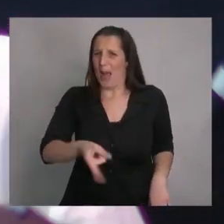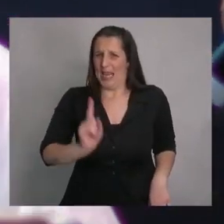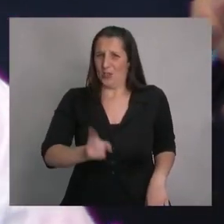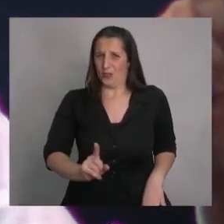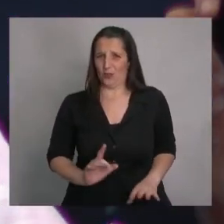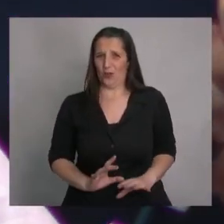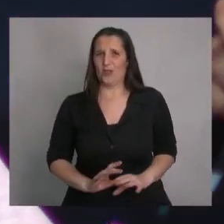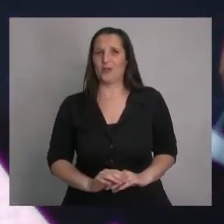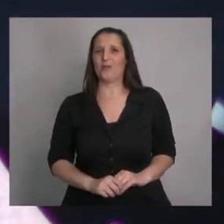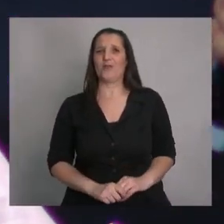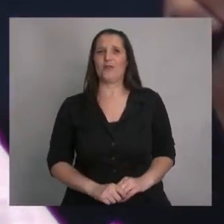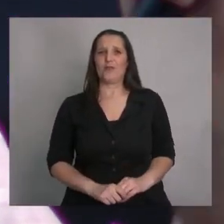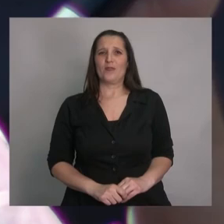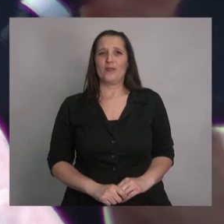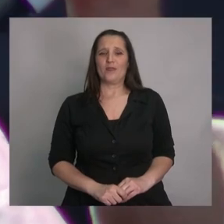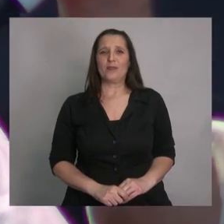bueno